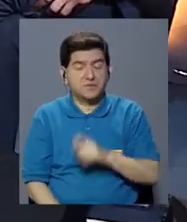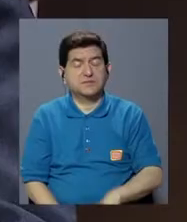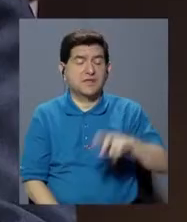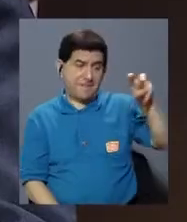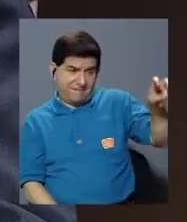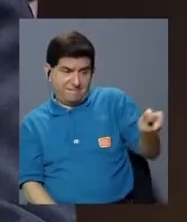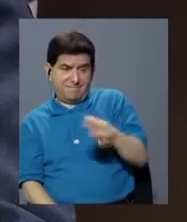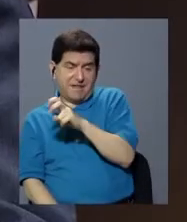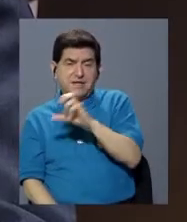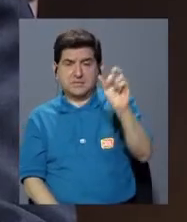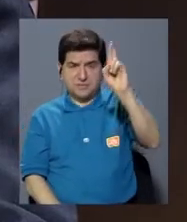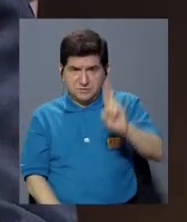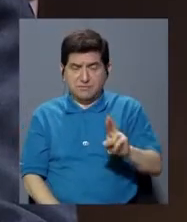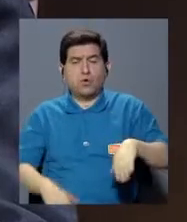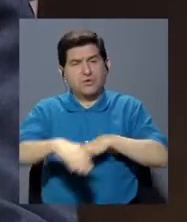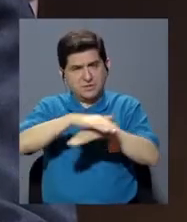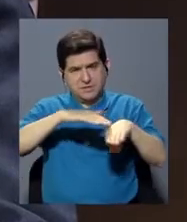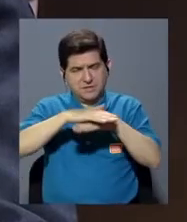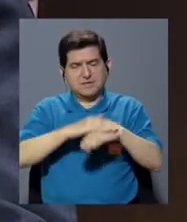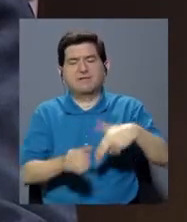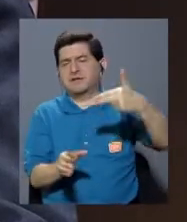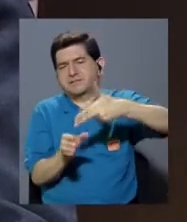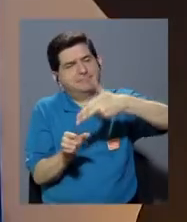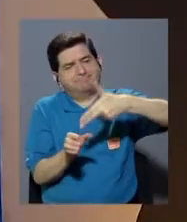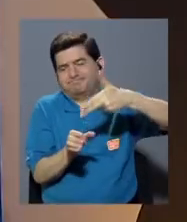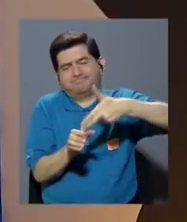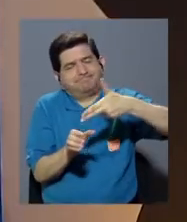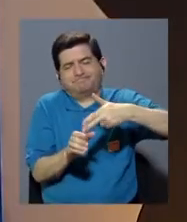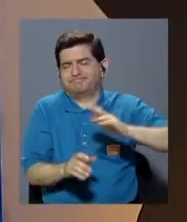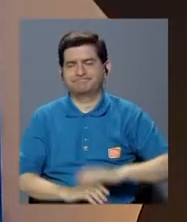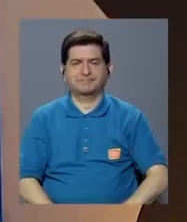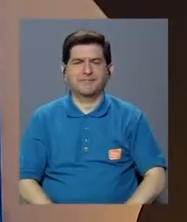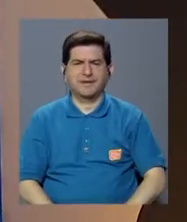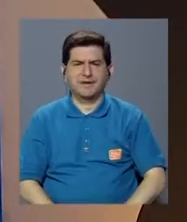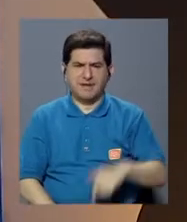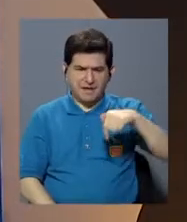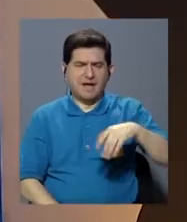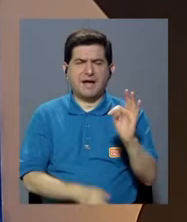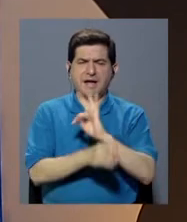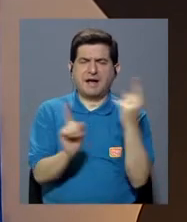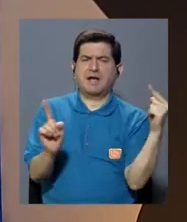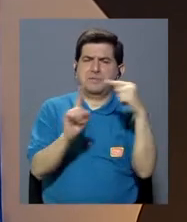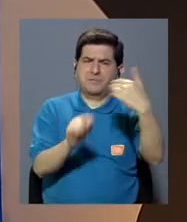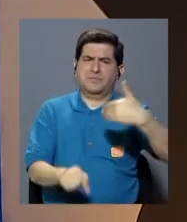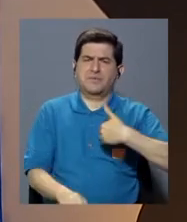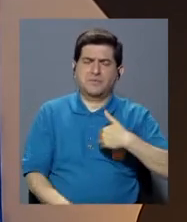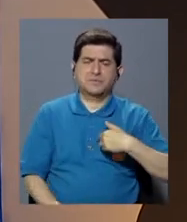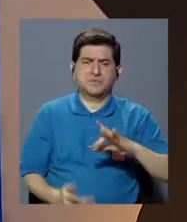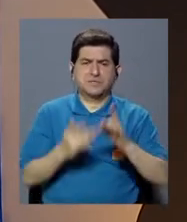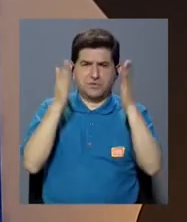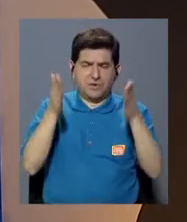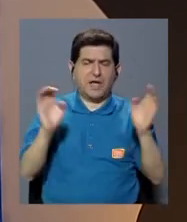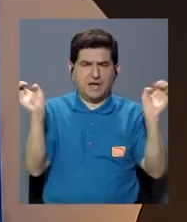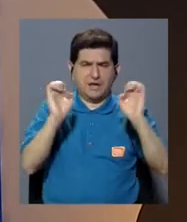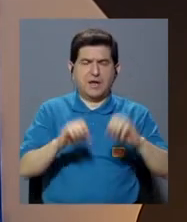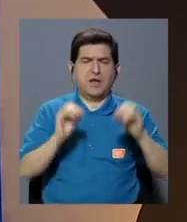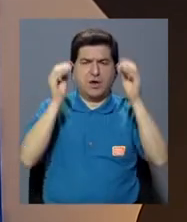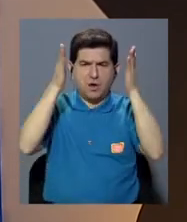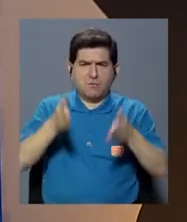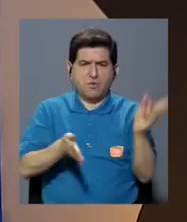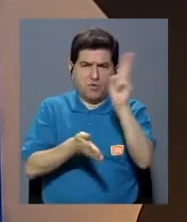transporte costarricense se basa básicamente en hidrocarburos. Estamos haciendo televisión con sentido con un experto de energía,